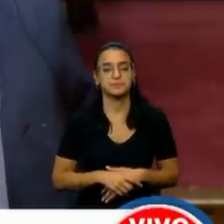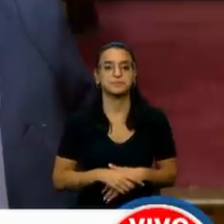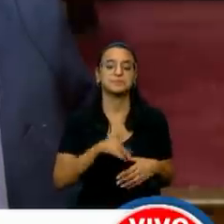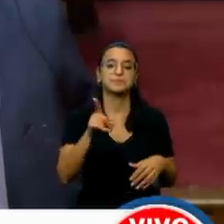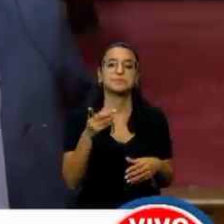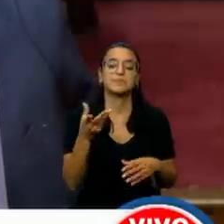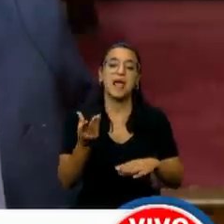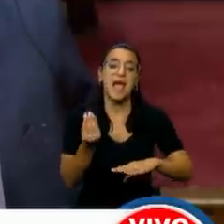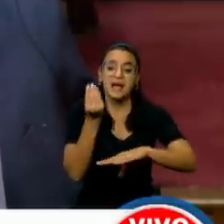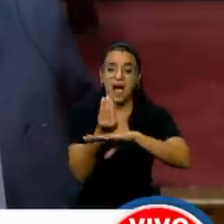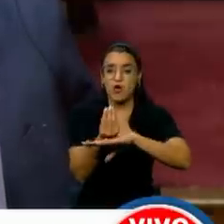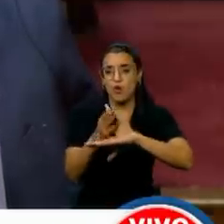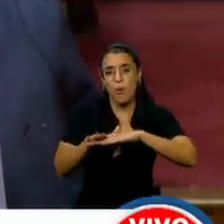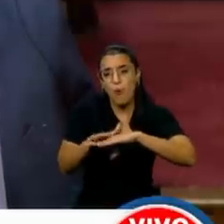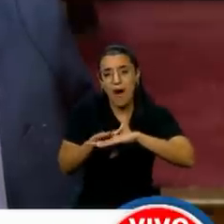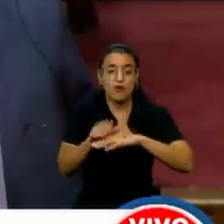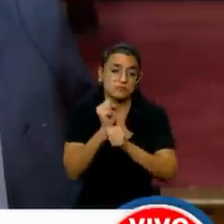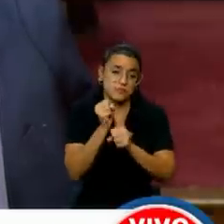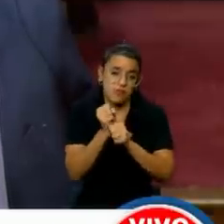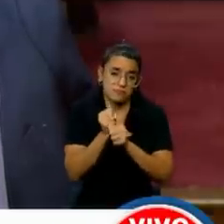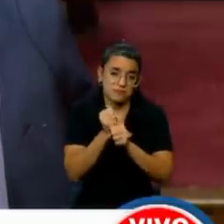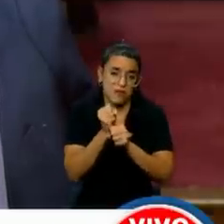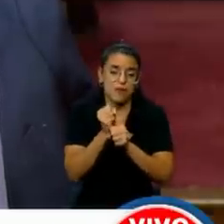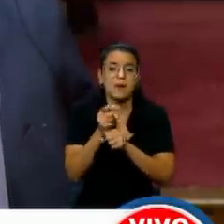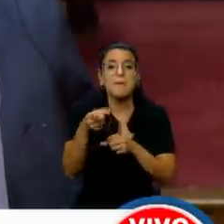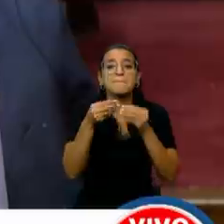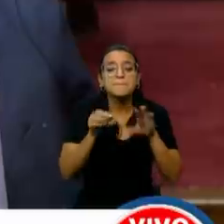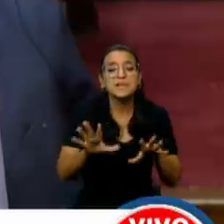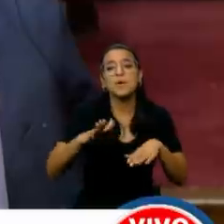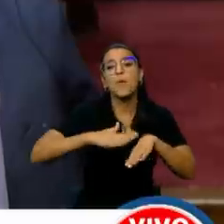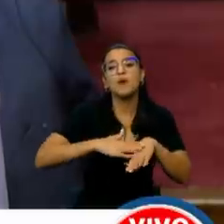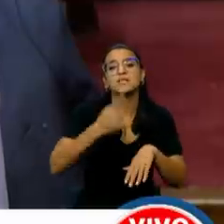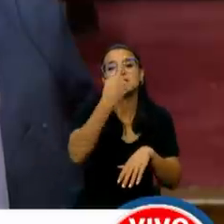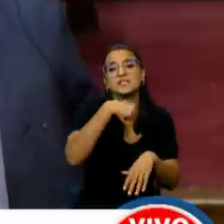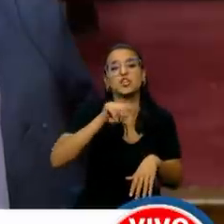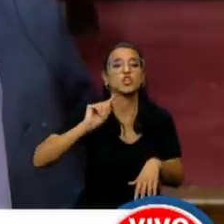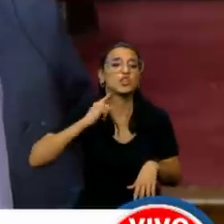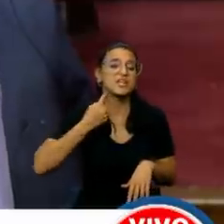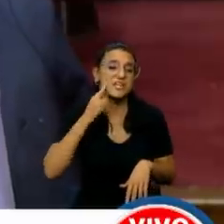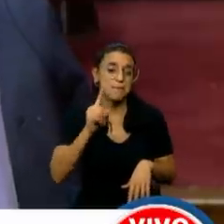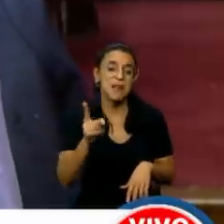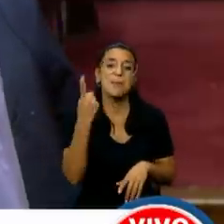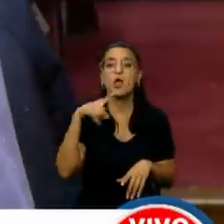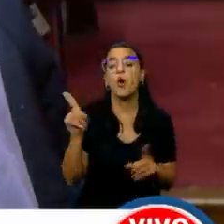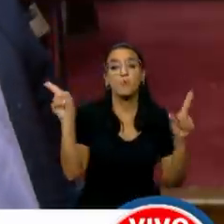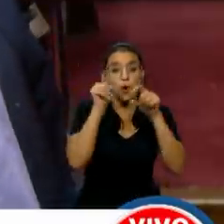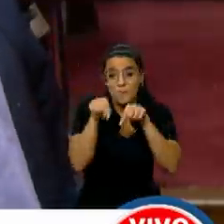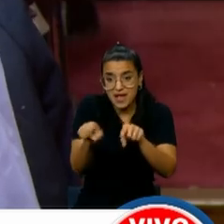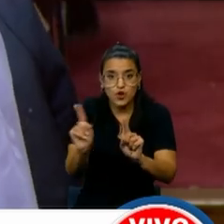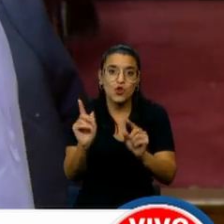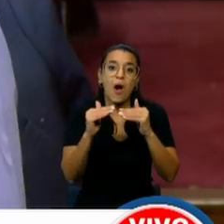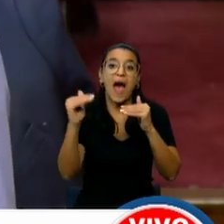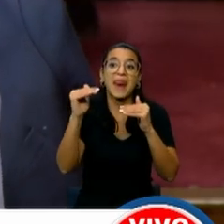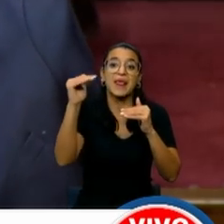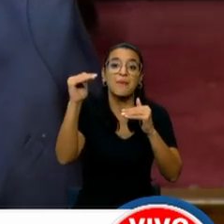el cargo más bajo el laburante el trabajador arranca con un básico de 113.000 pero el problema no está ahí el problema está